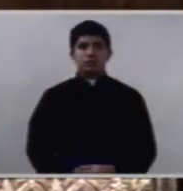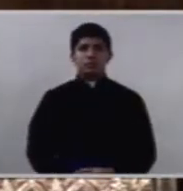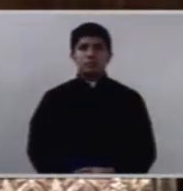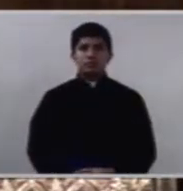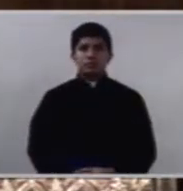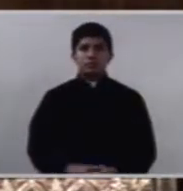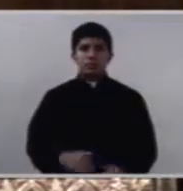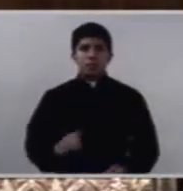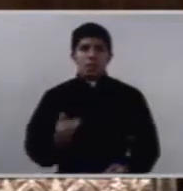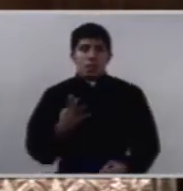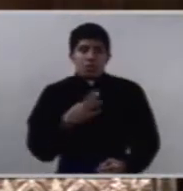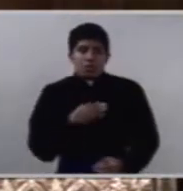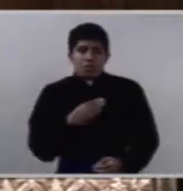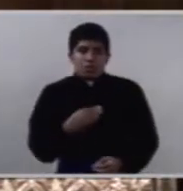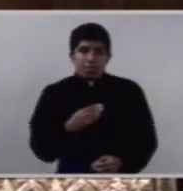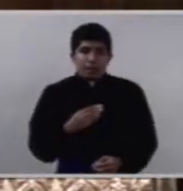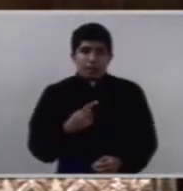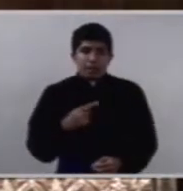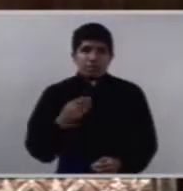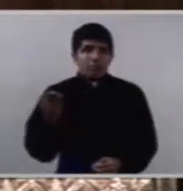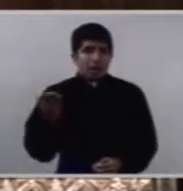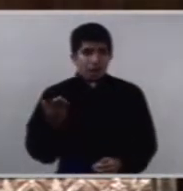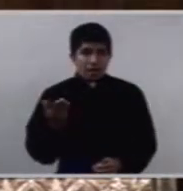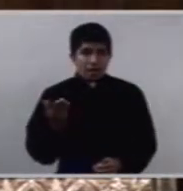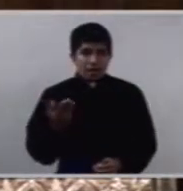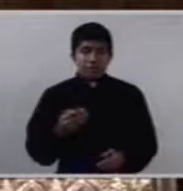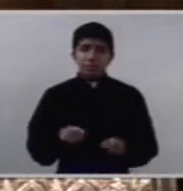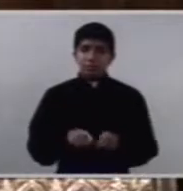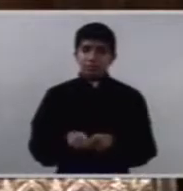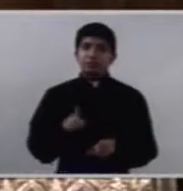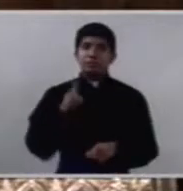Cuánto bien nos hace, hermanas y hermanos,